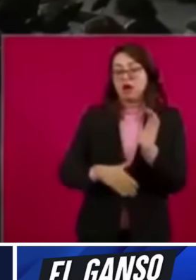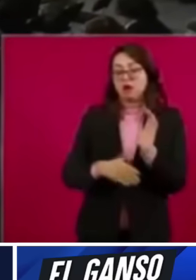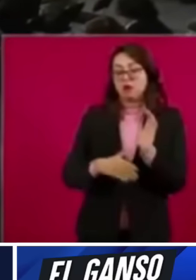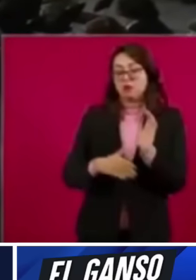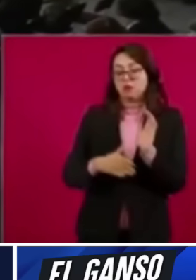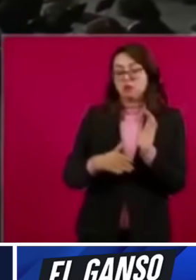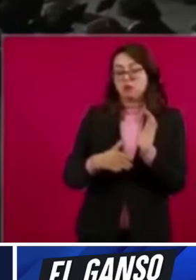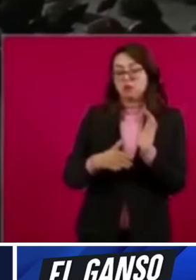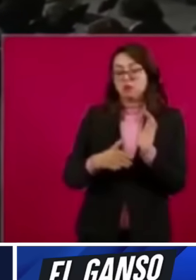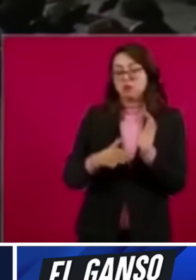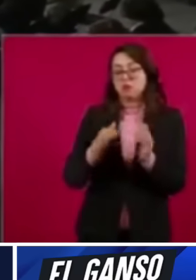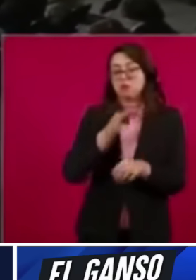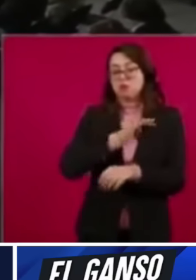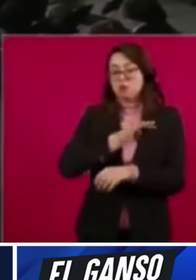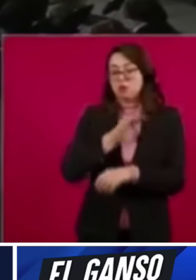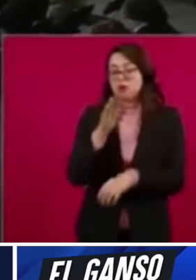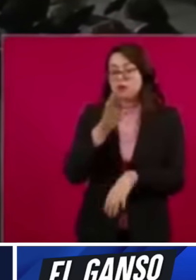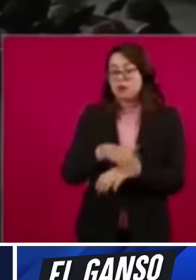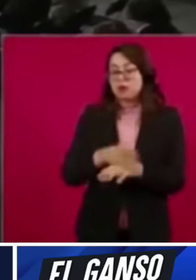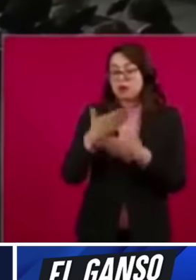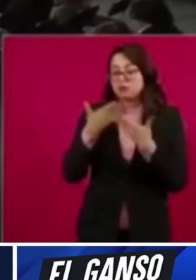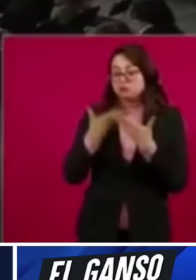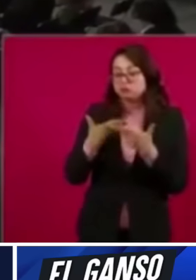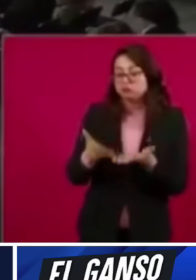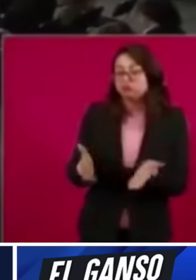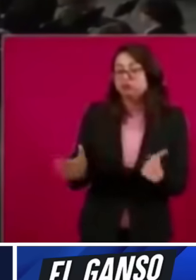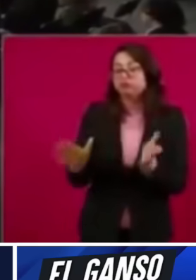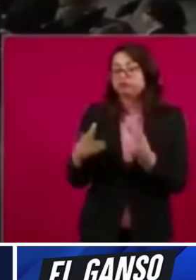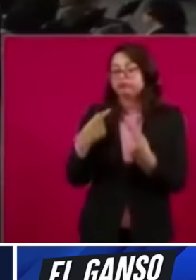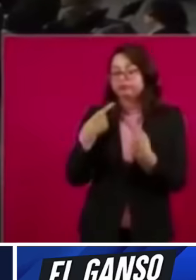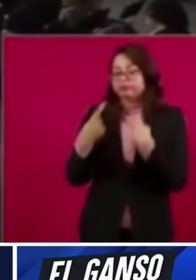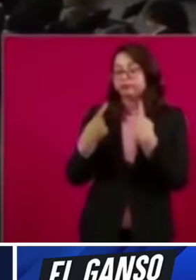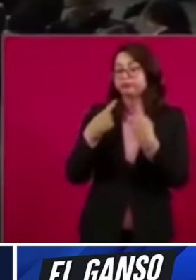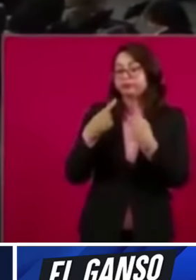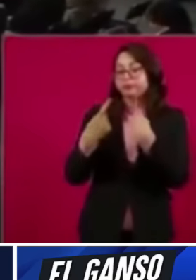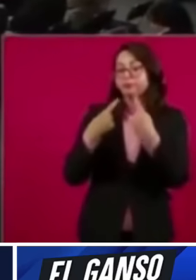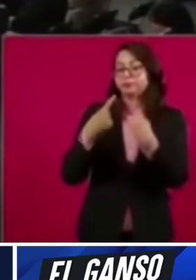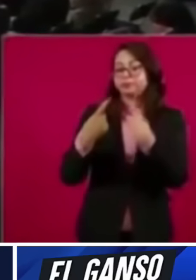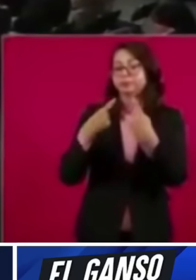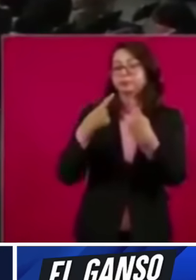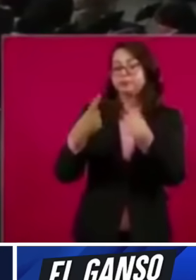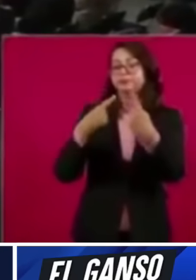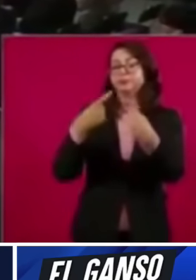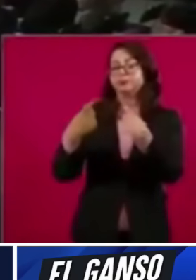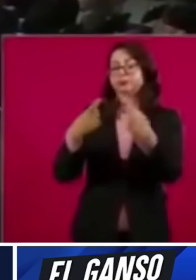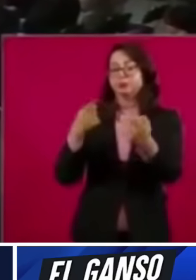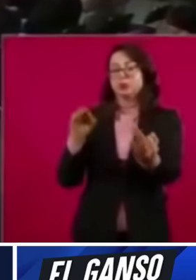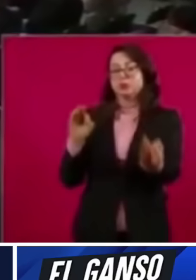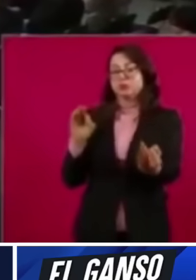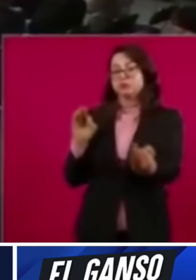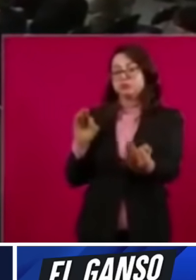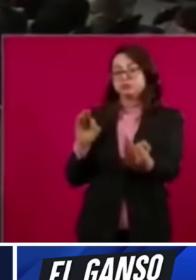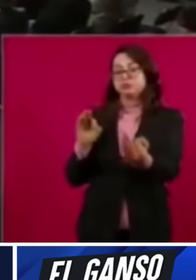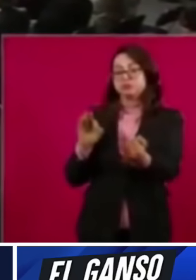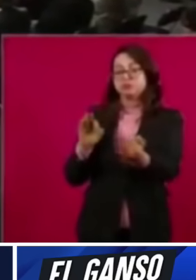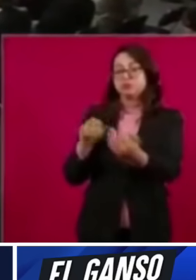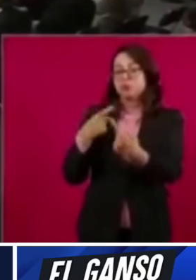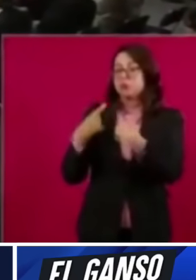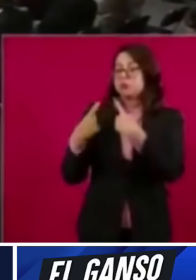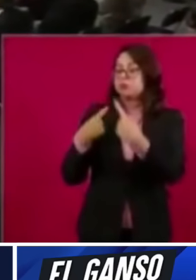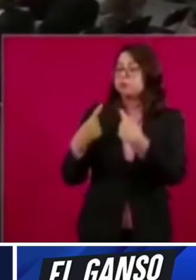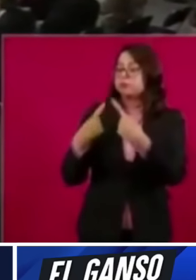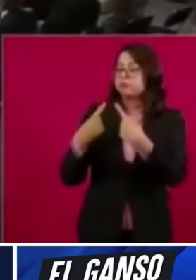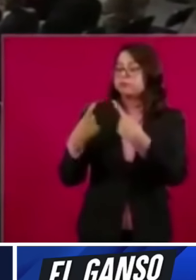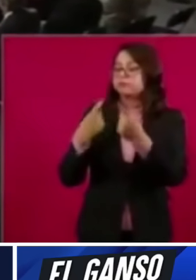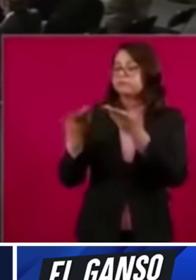extraordinario. El debate. O sea, incluso antes de que termine el periodo, se abre el debate...